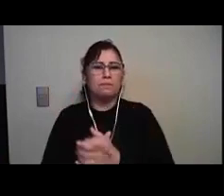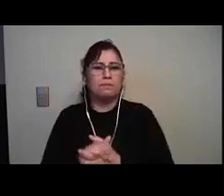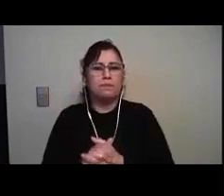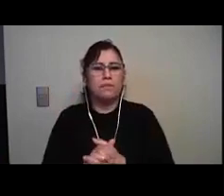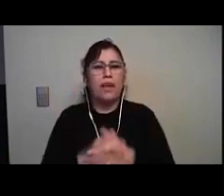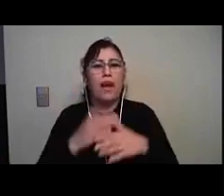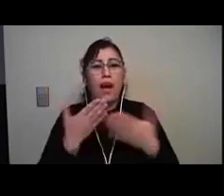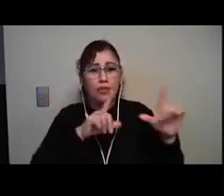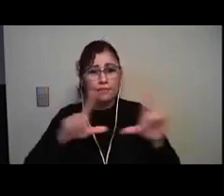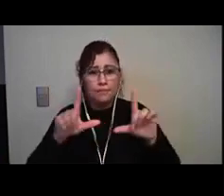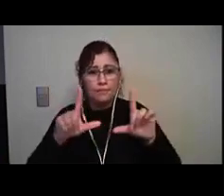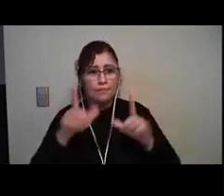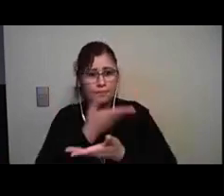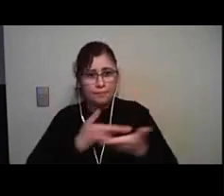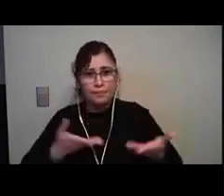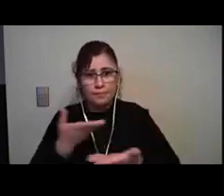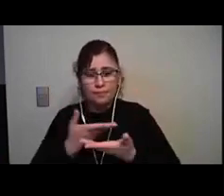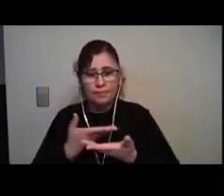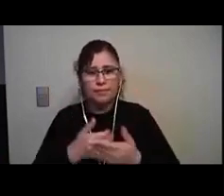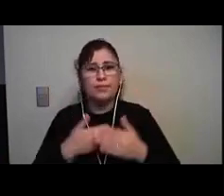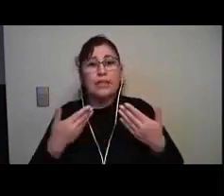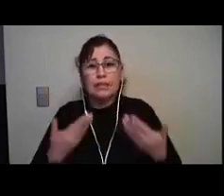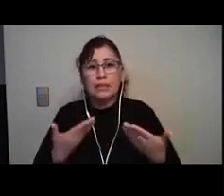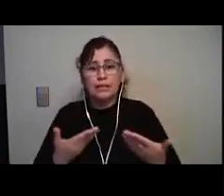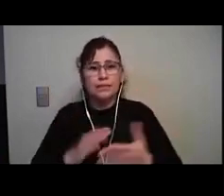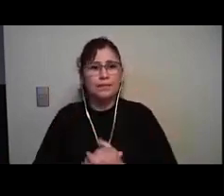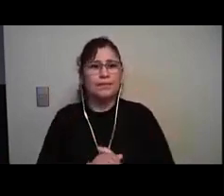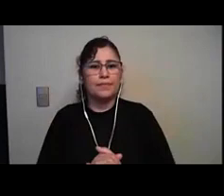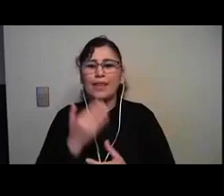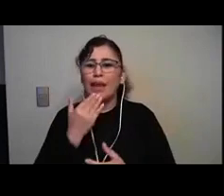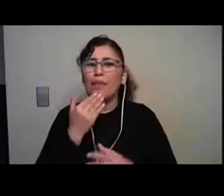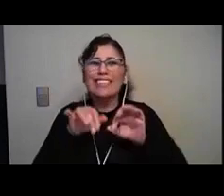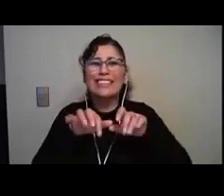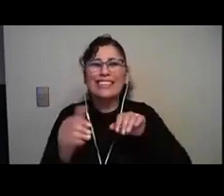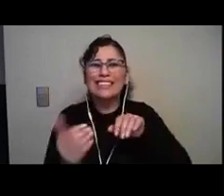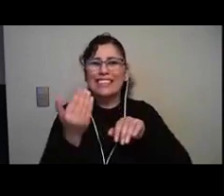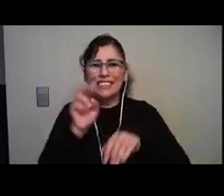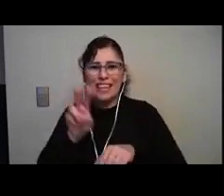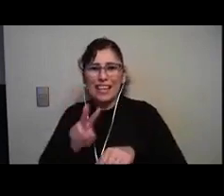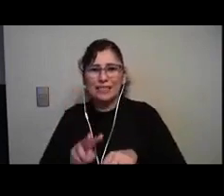¿Ok? Entonces voy a compartir a continuación, voy a leer los mensajes.